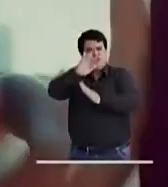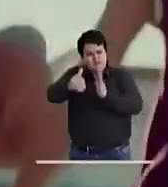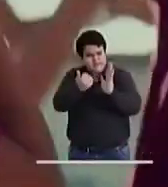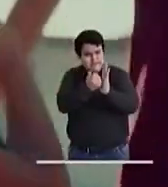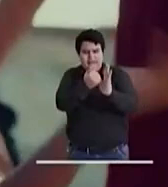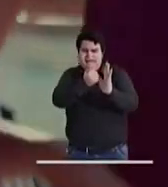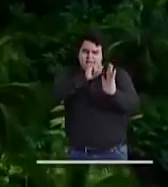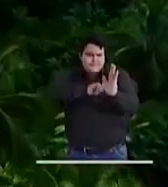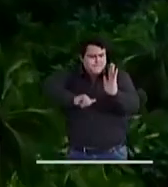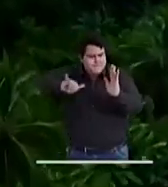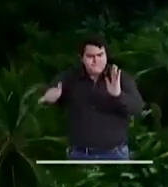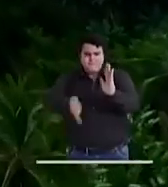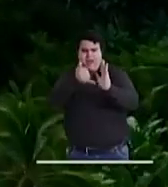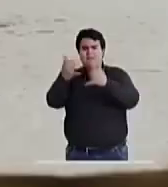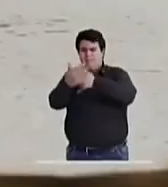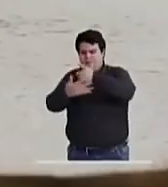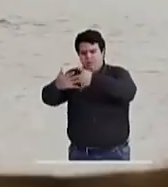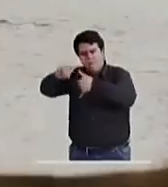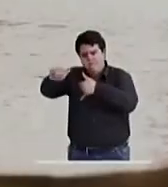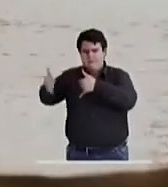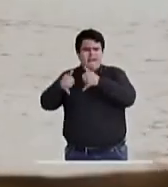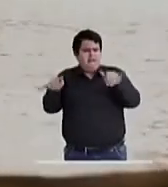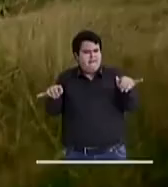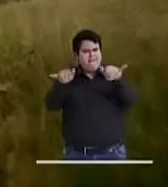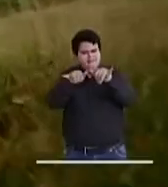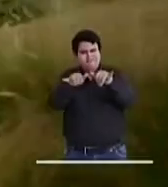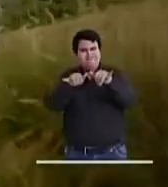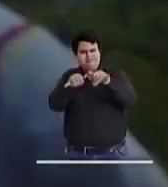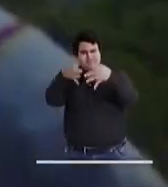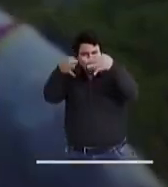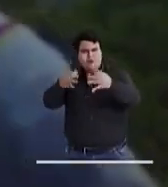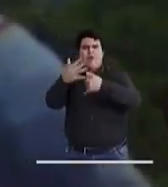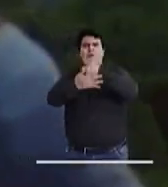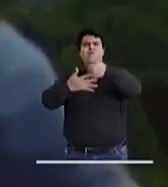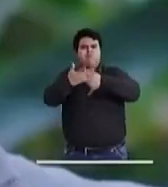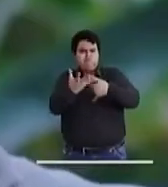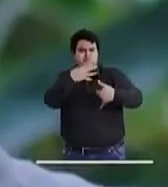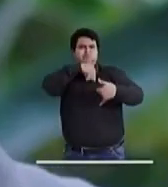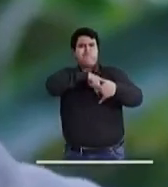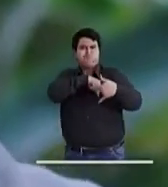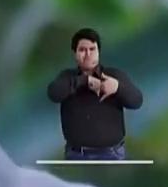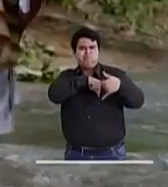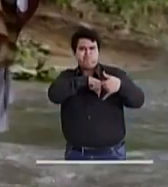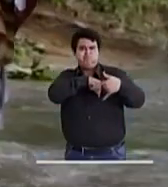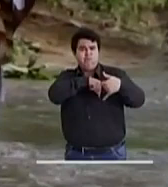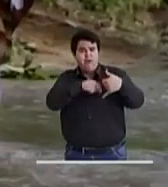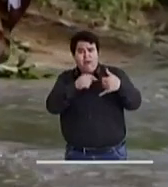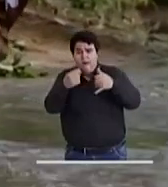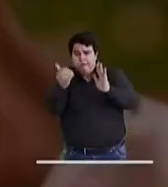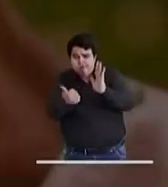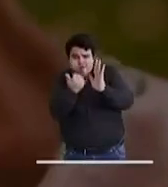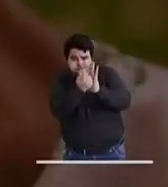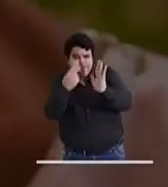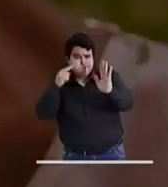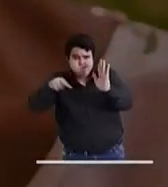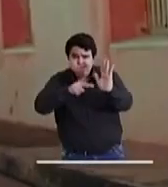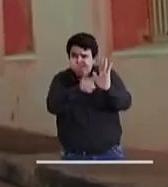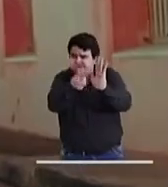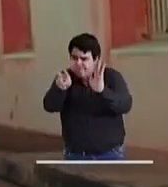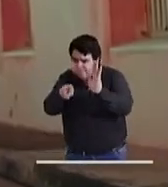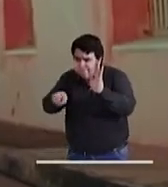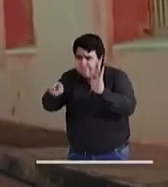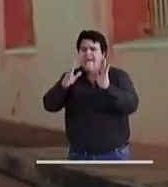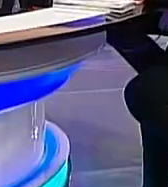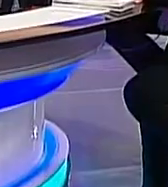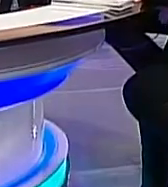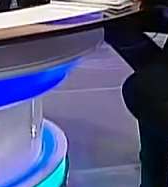pues estarán sujetos de poder tener este sello. Entonces, eso es lo que vamos a ver particularmente en el stand de la vitrina